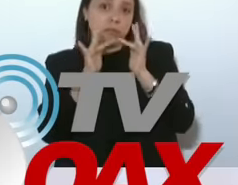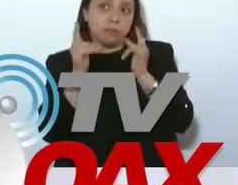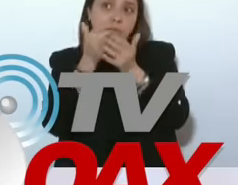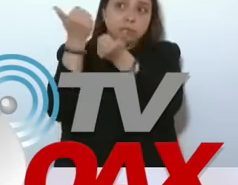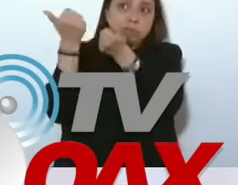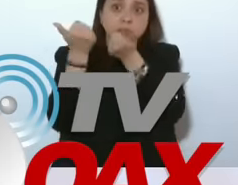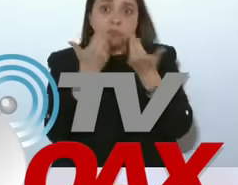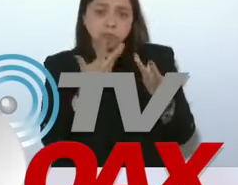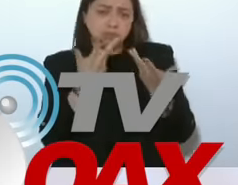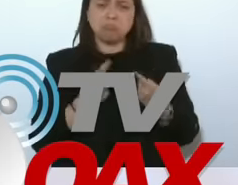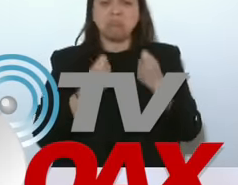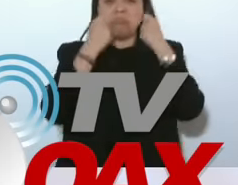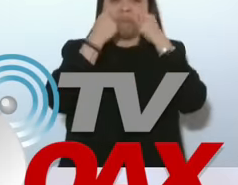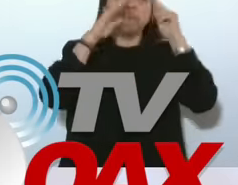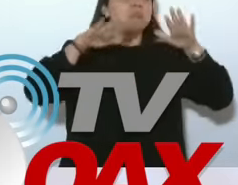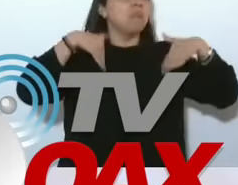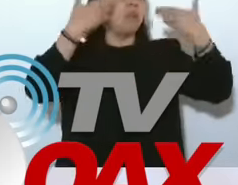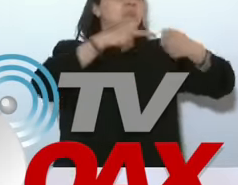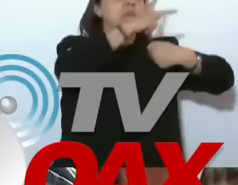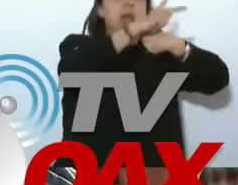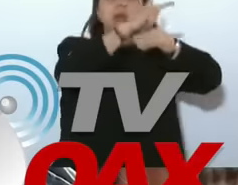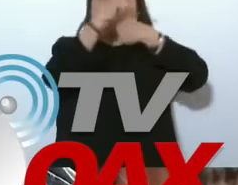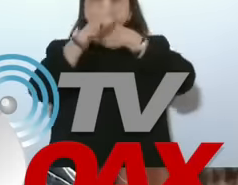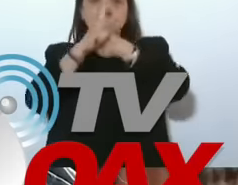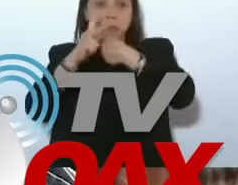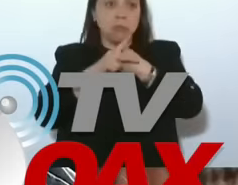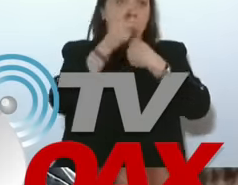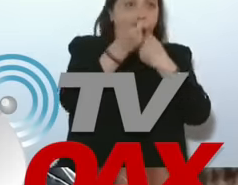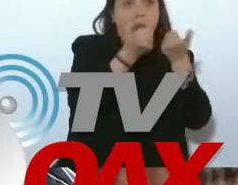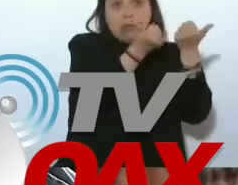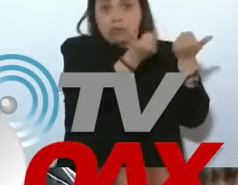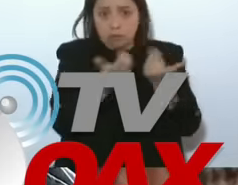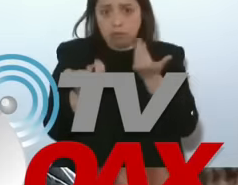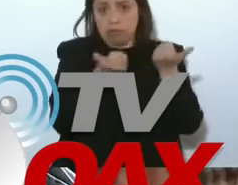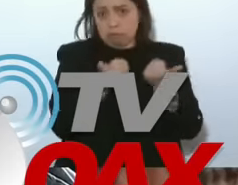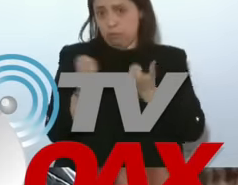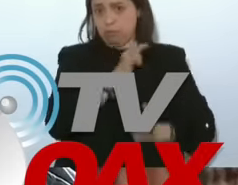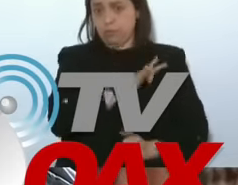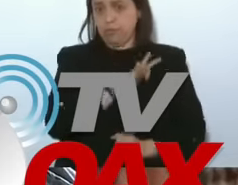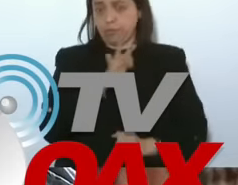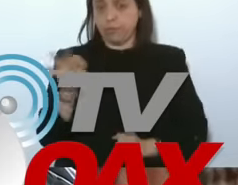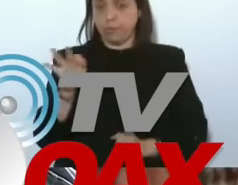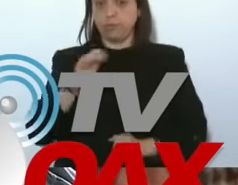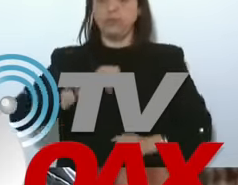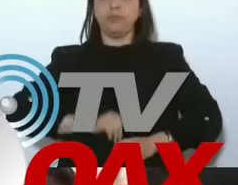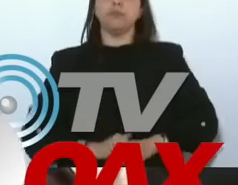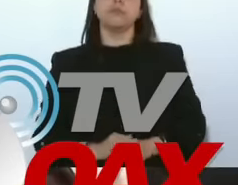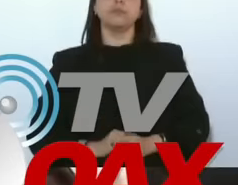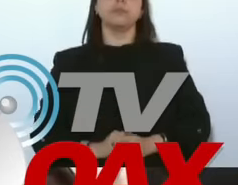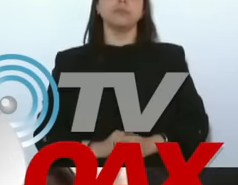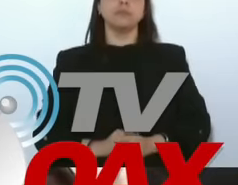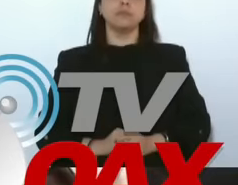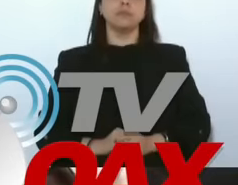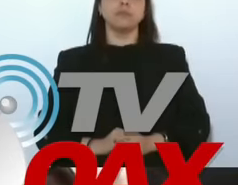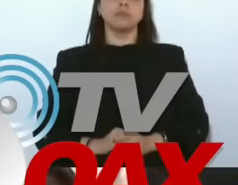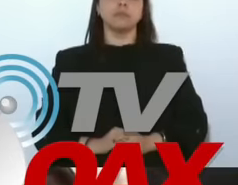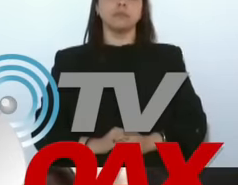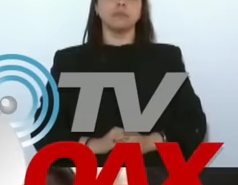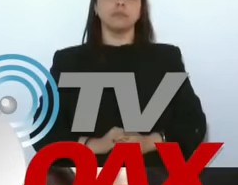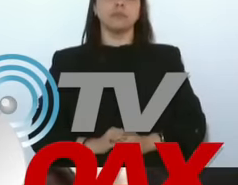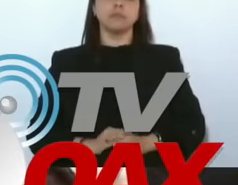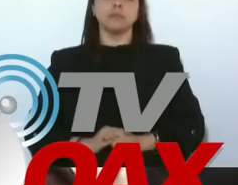otro país, y que se tengan esas medicinas.